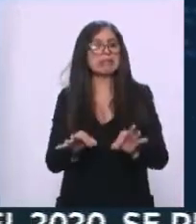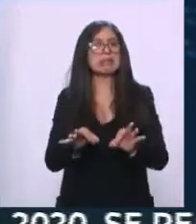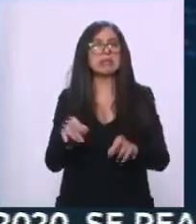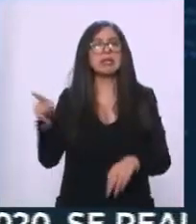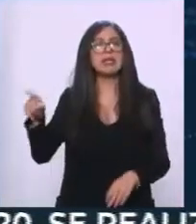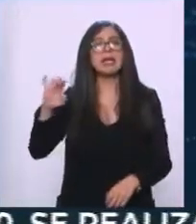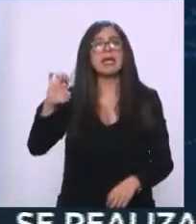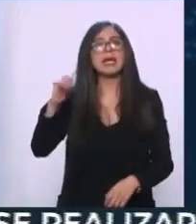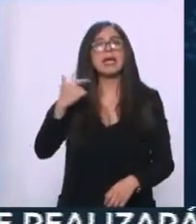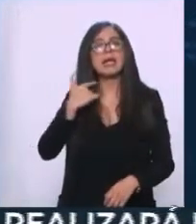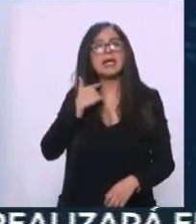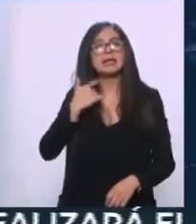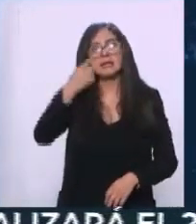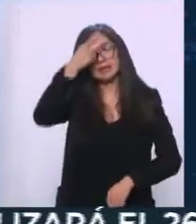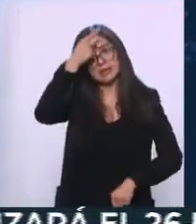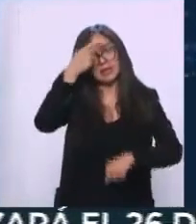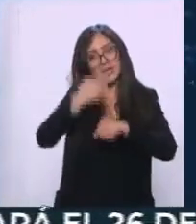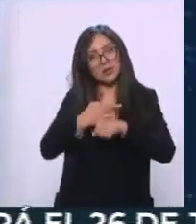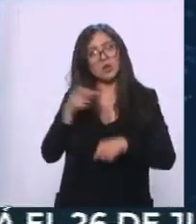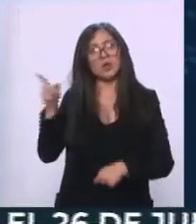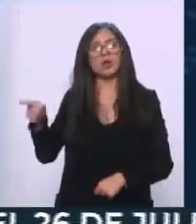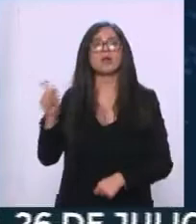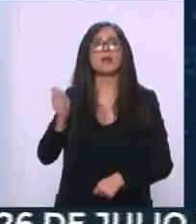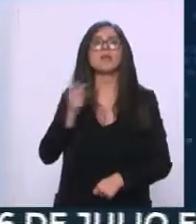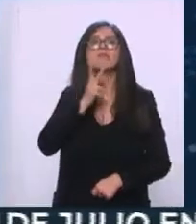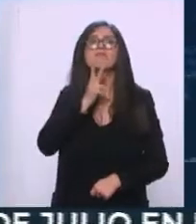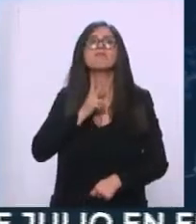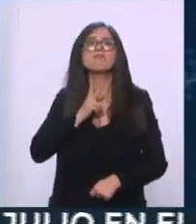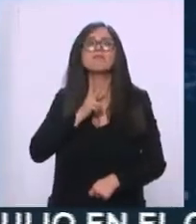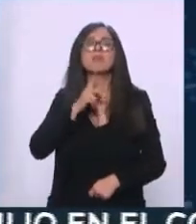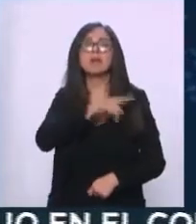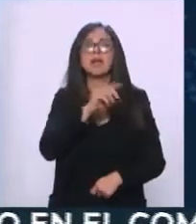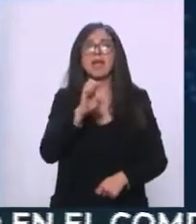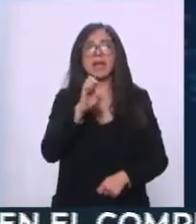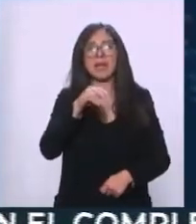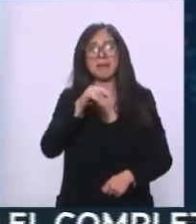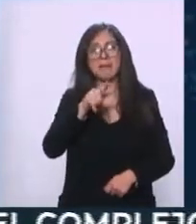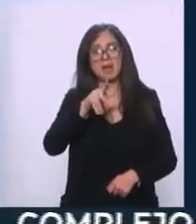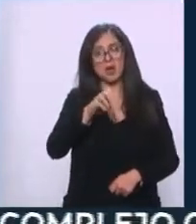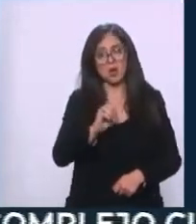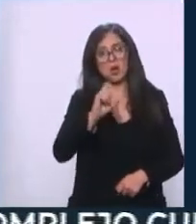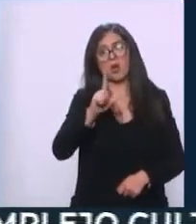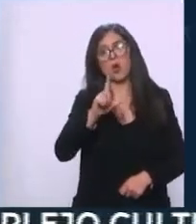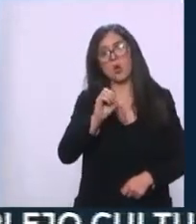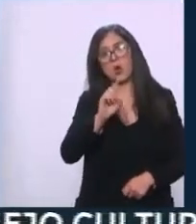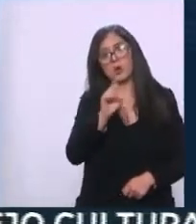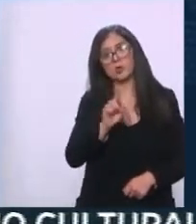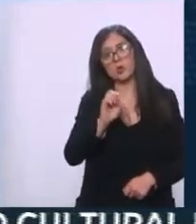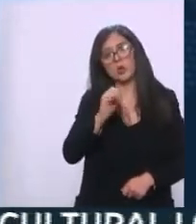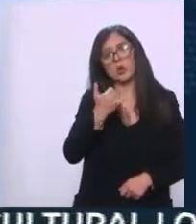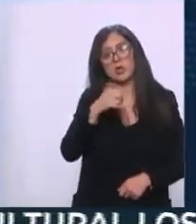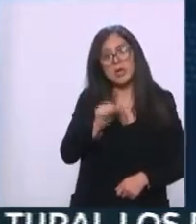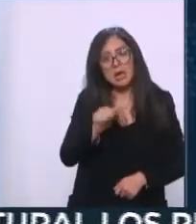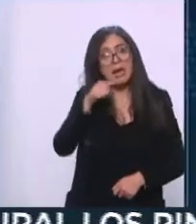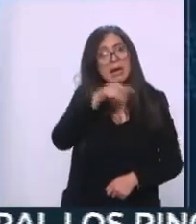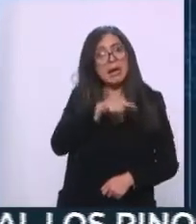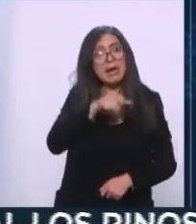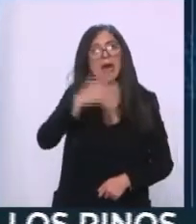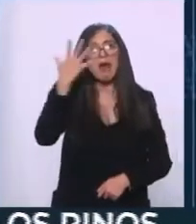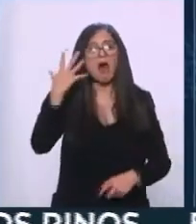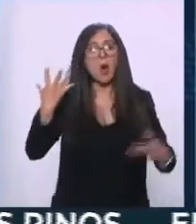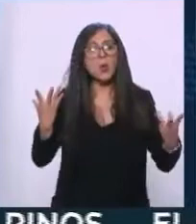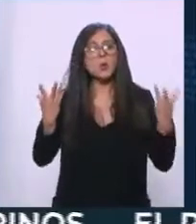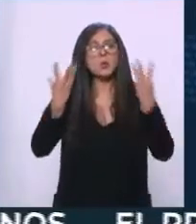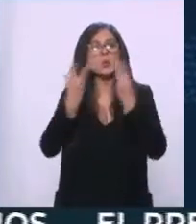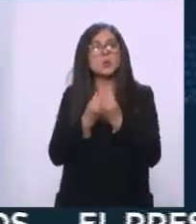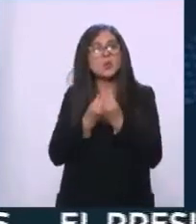el exdirector de Petróleos Mexicanos, Emilio Lozoya Austin, que fue miembro muy